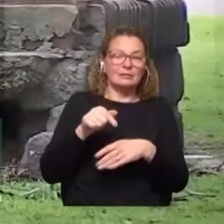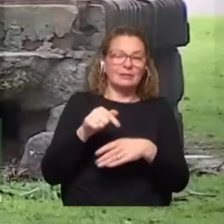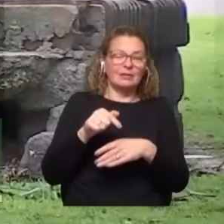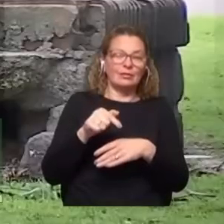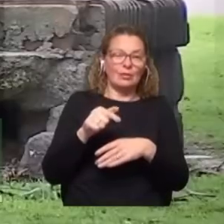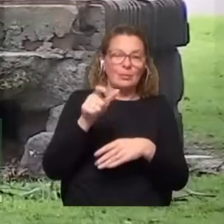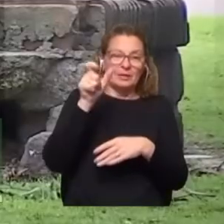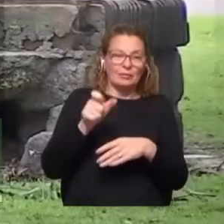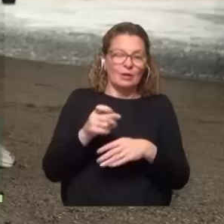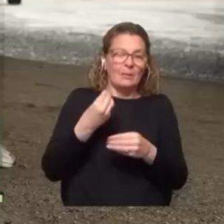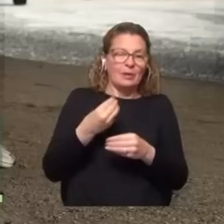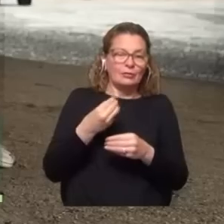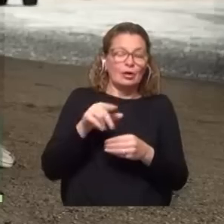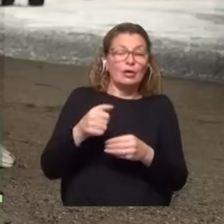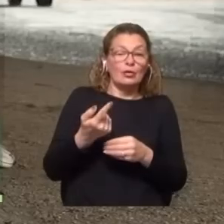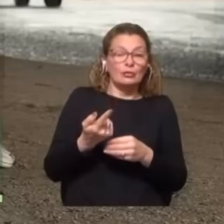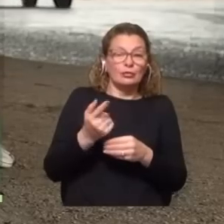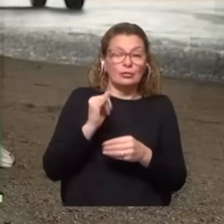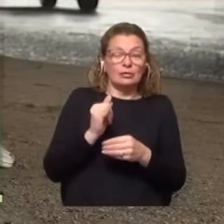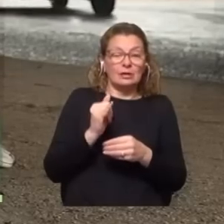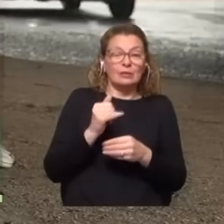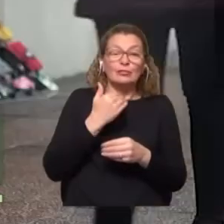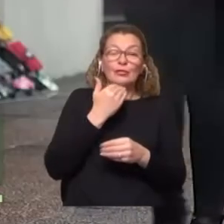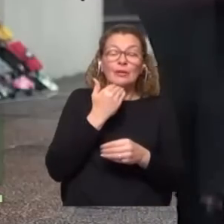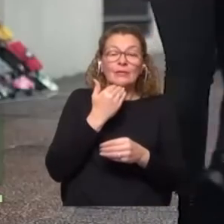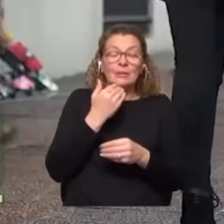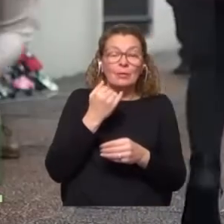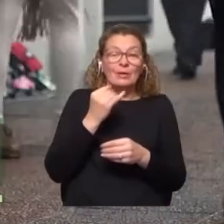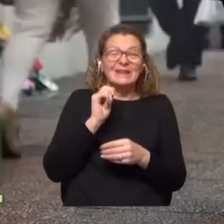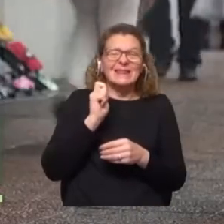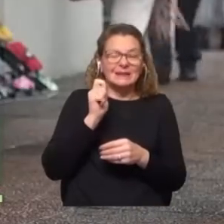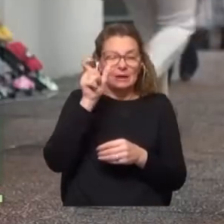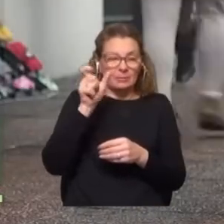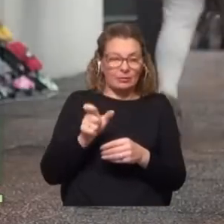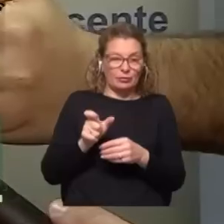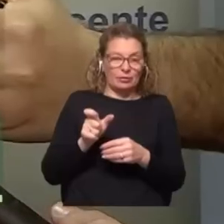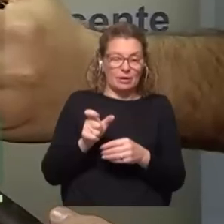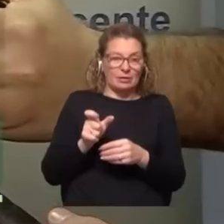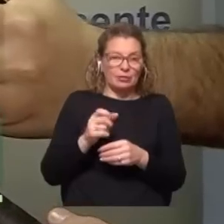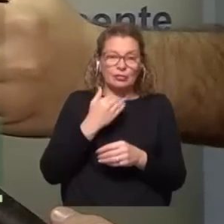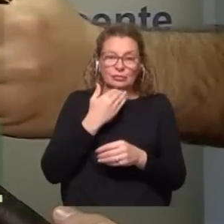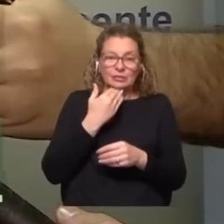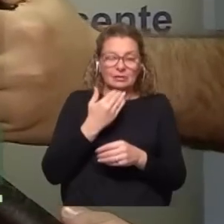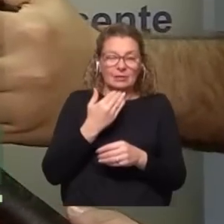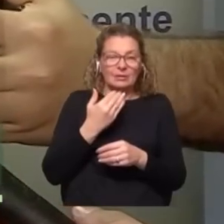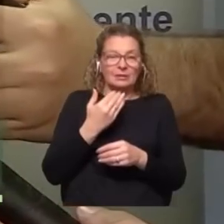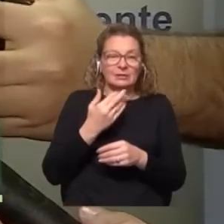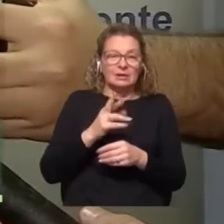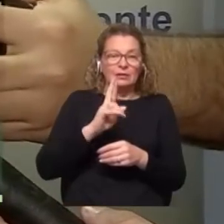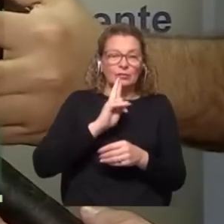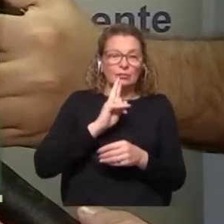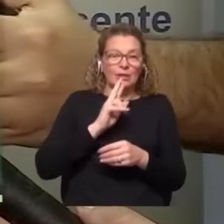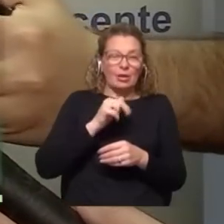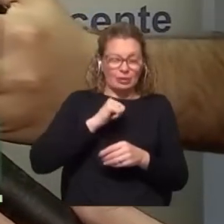al suceso Y en el otro caso no está ni la identificación de la persona ni el resultado